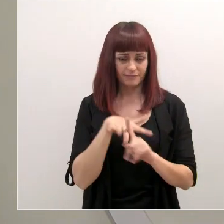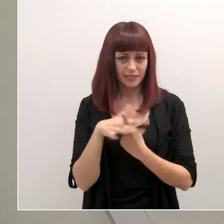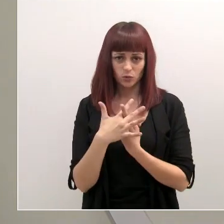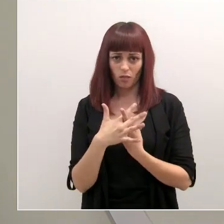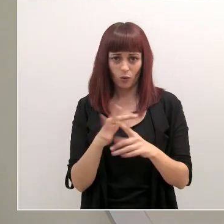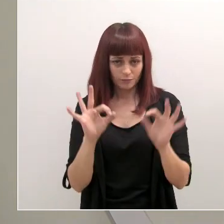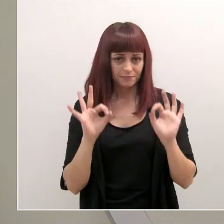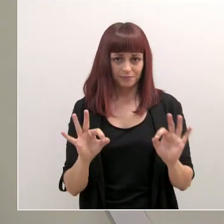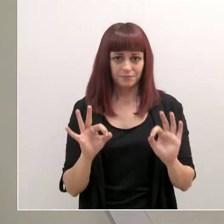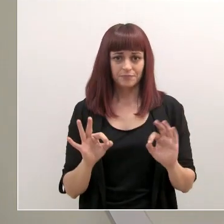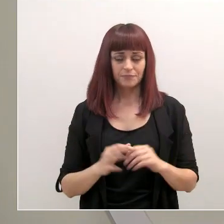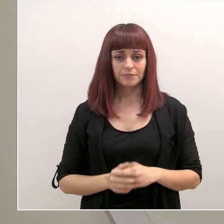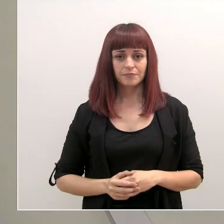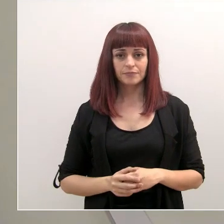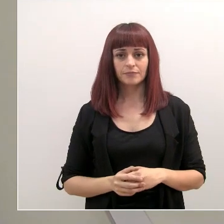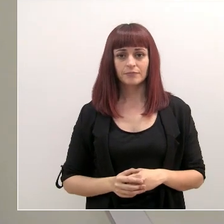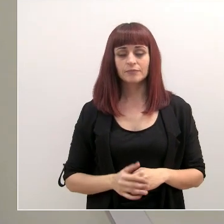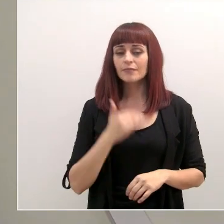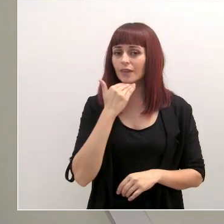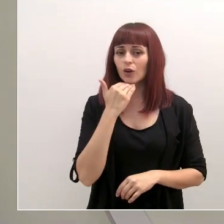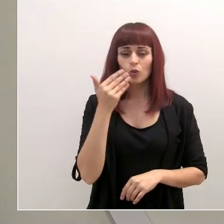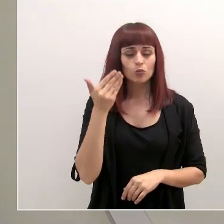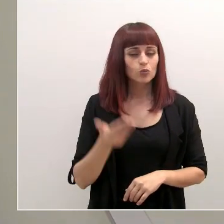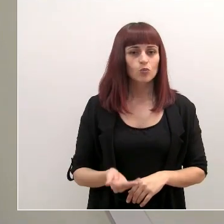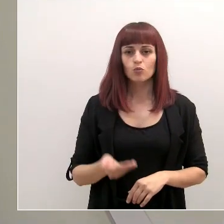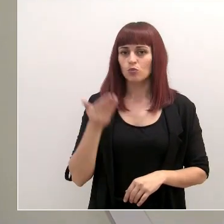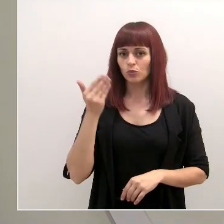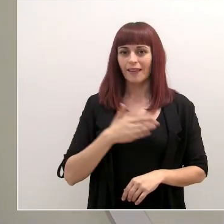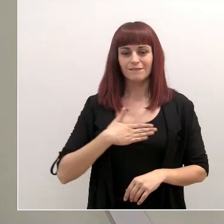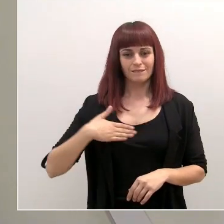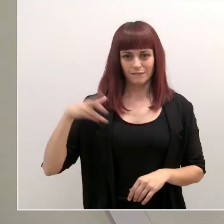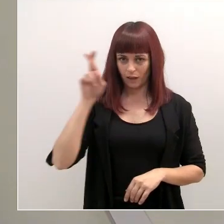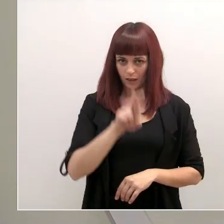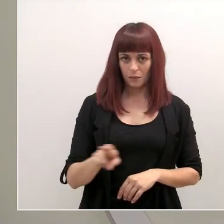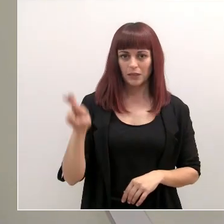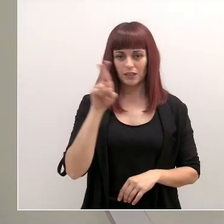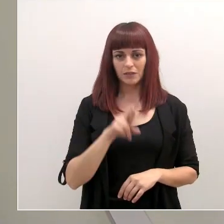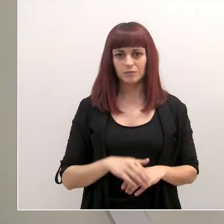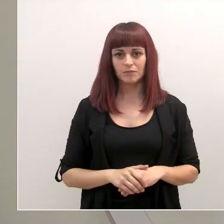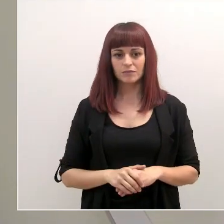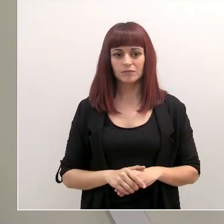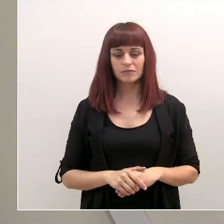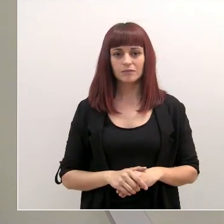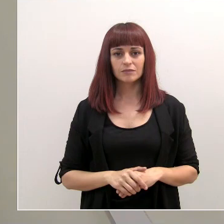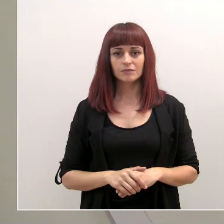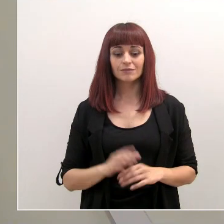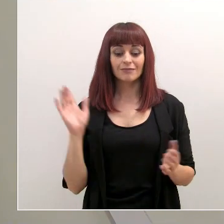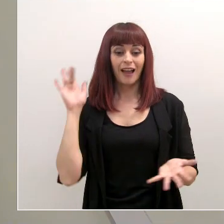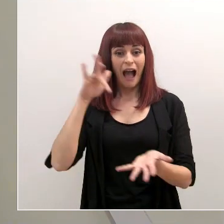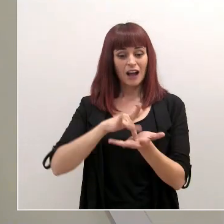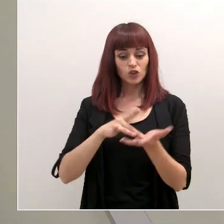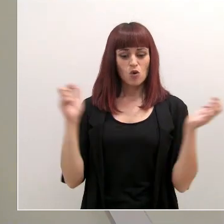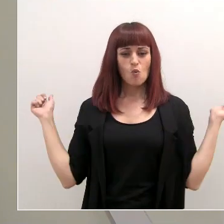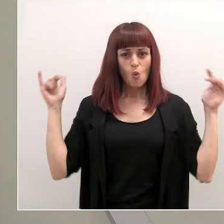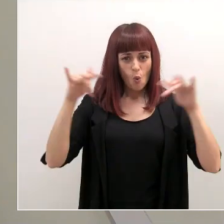situación en la que nos encontramos. Y algo muy importante que quiero repetir: no se celebrarán eventos masivos de